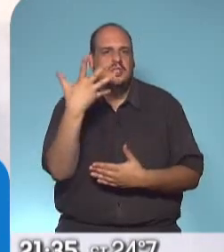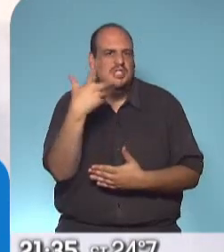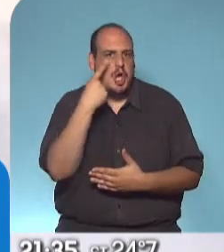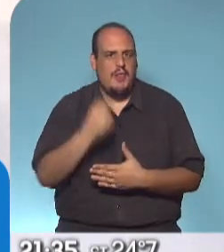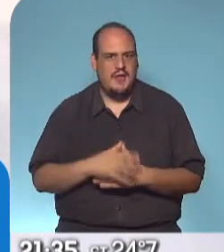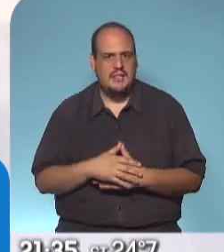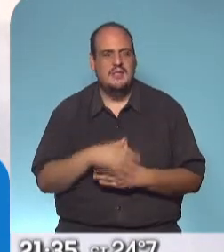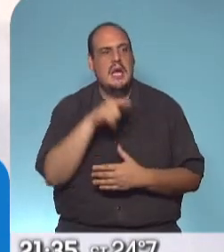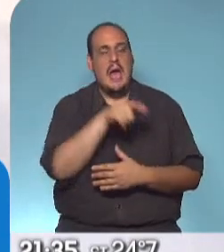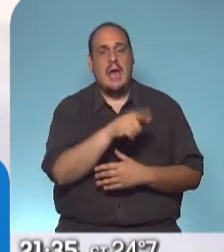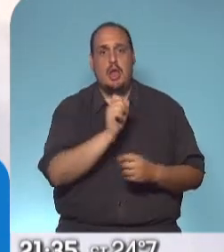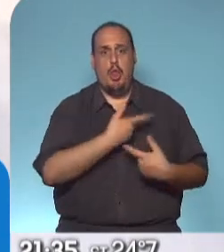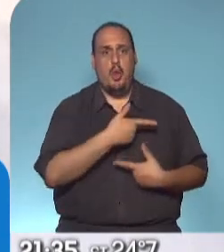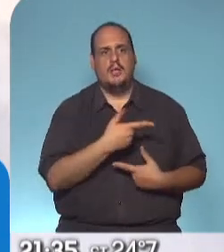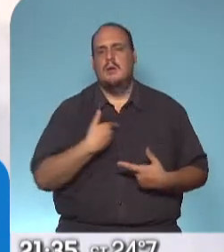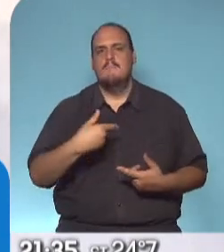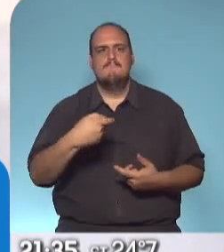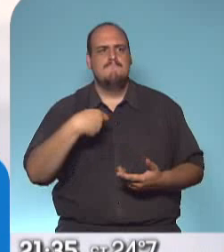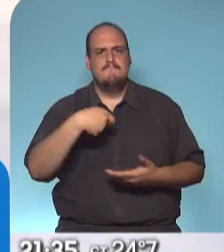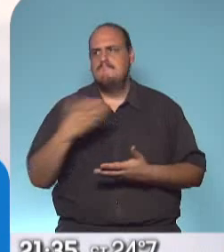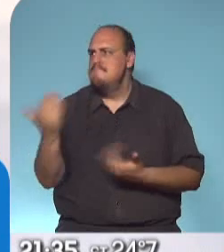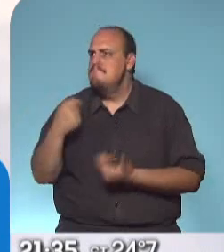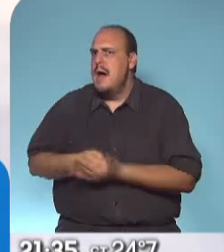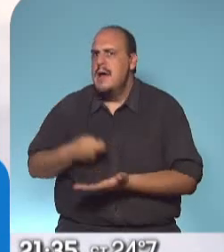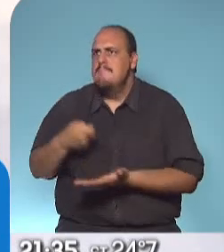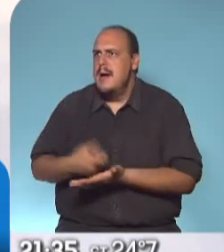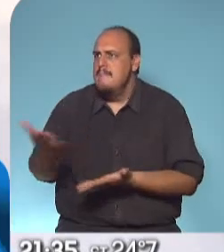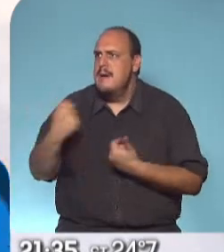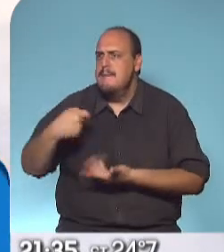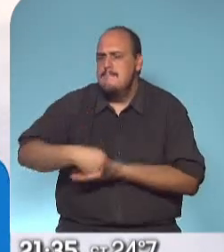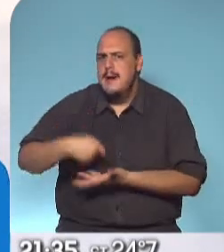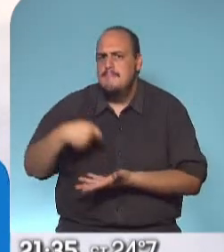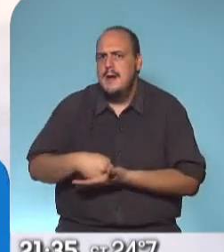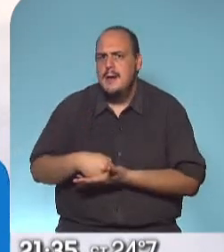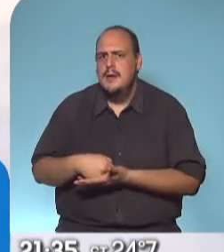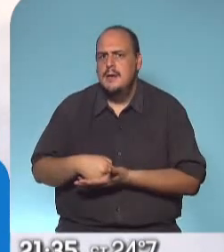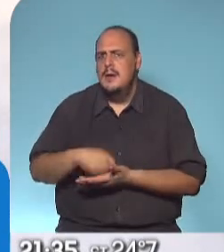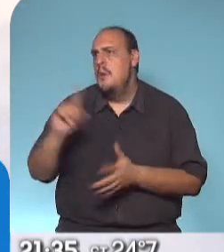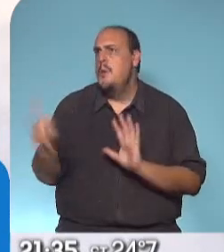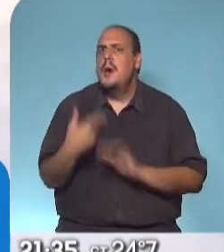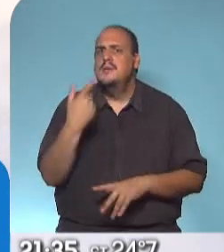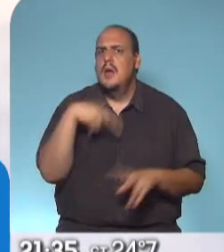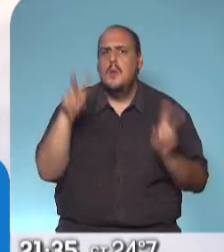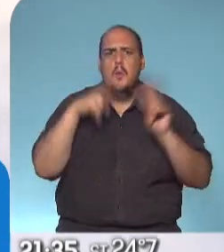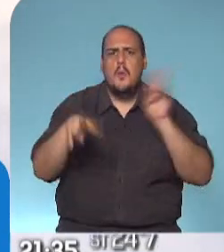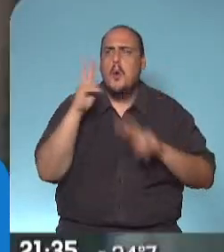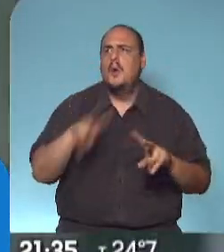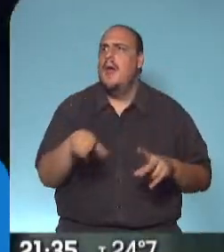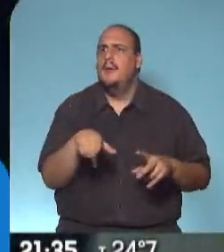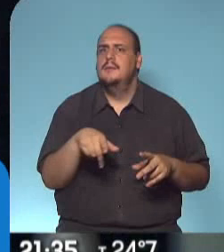comenzó el tipo. Que paguemos, que paguemos, que paguemos. Y de pronto salía con que vaya y busque cliente afuera. Estamos de